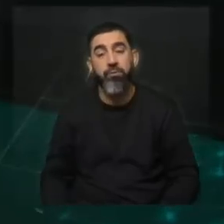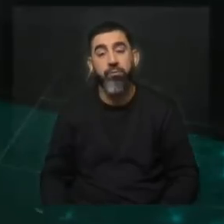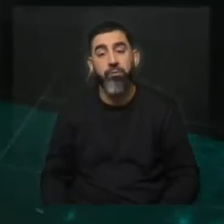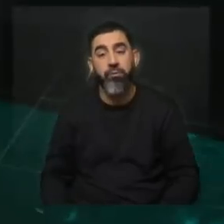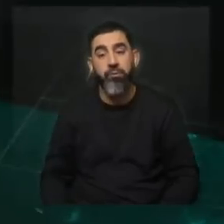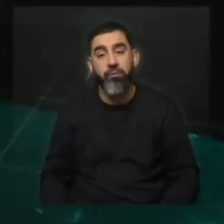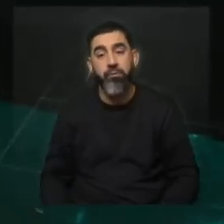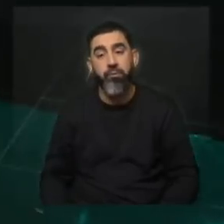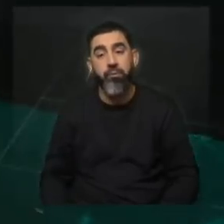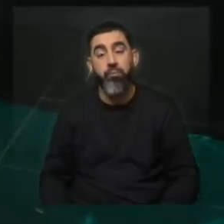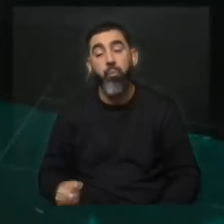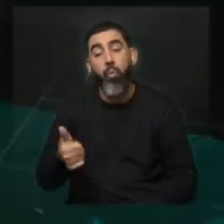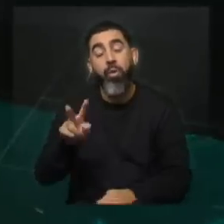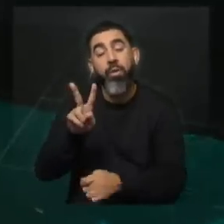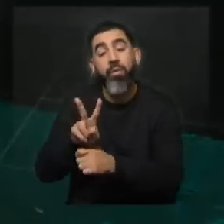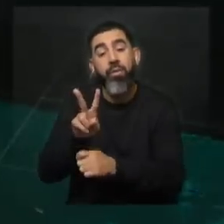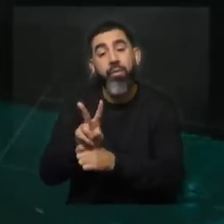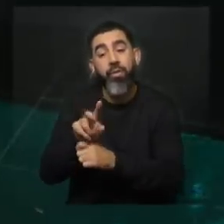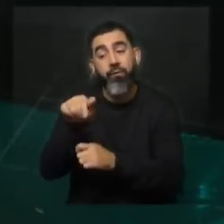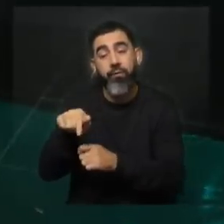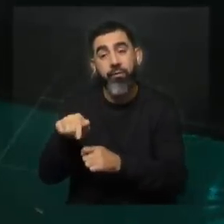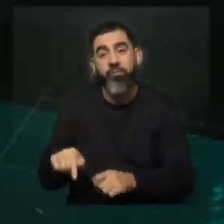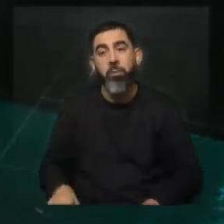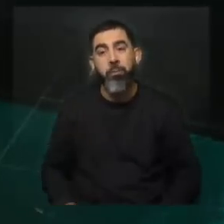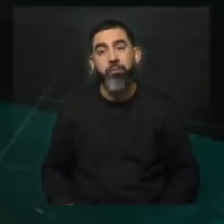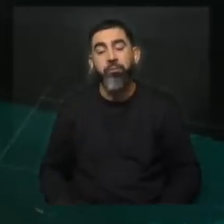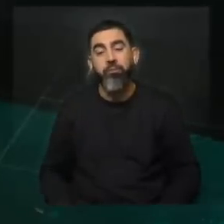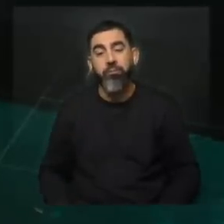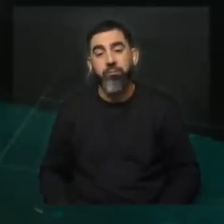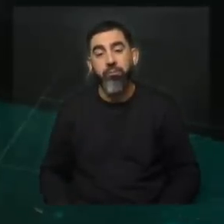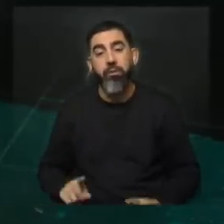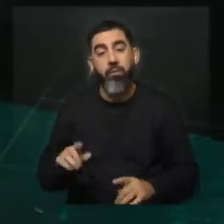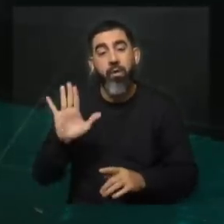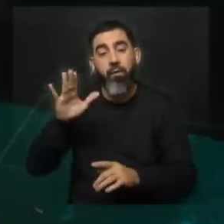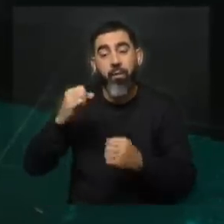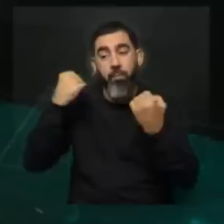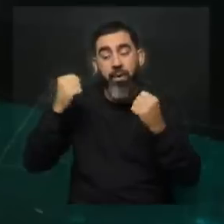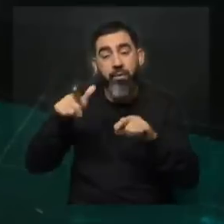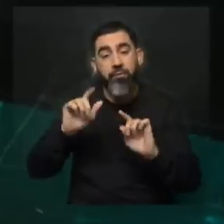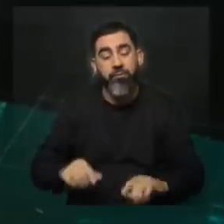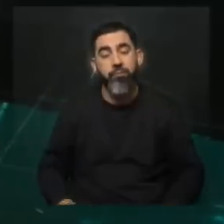para la defensa este hay que hacer una doma y un básquetbol